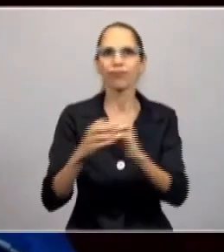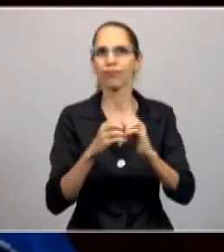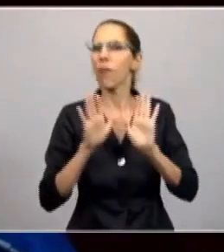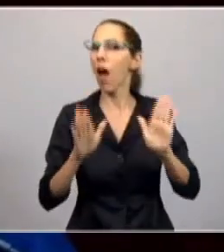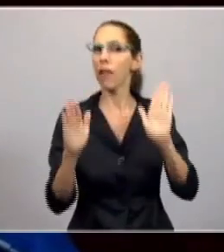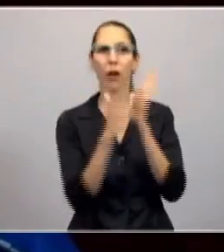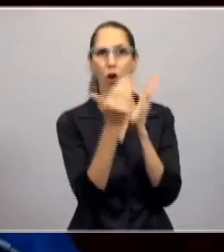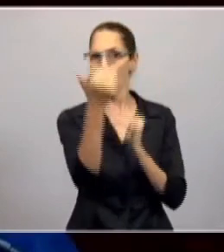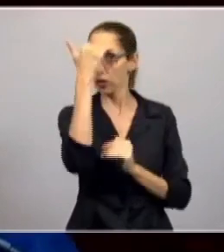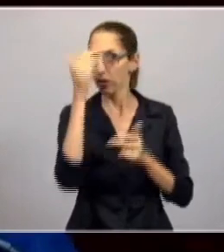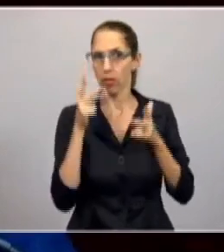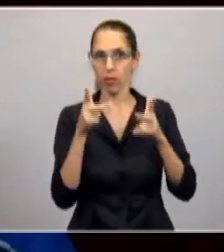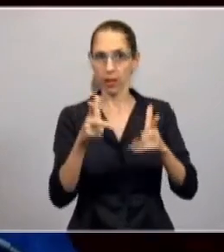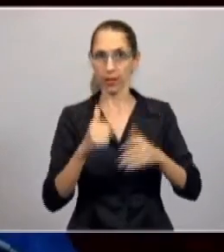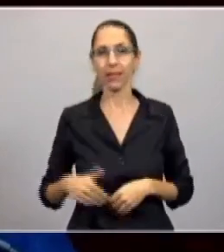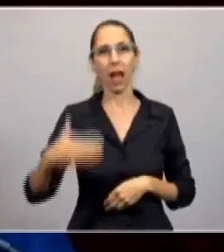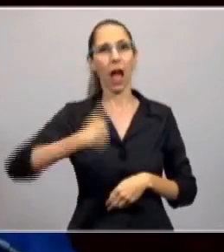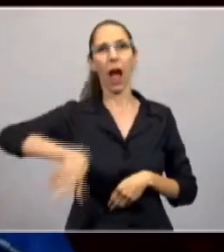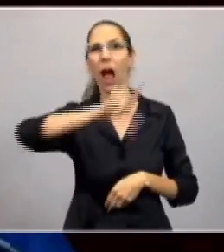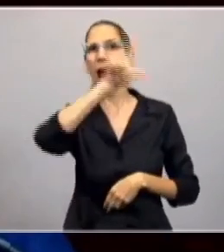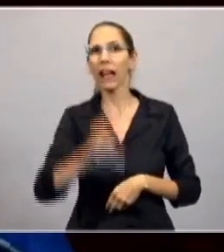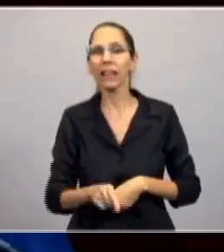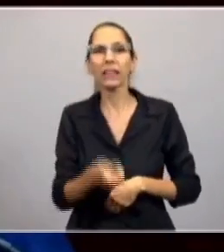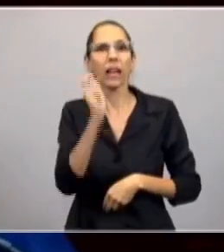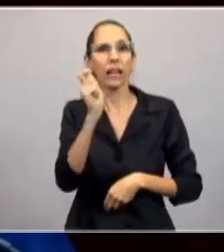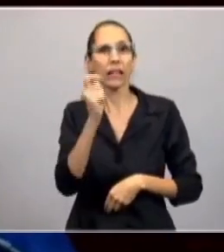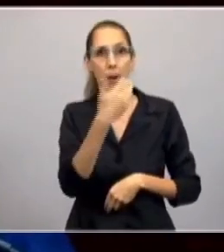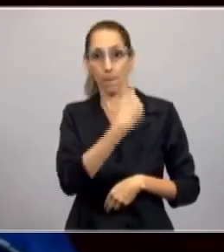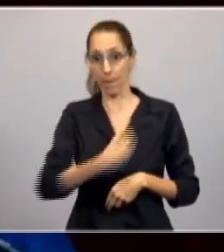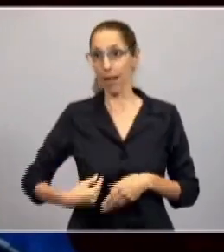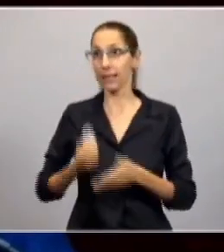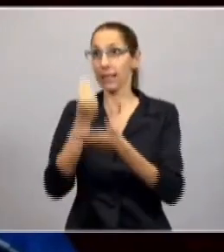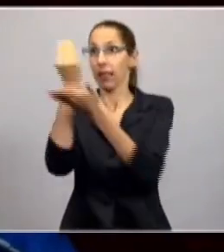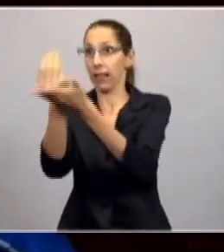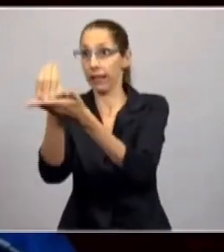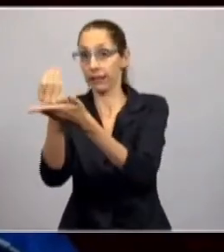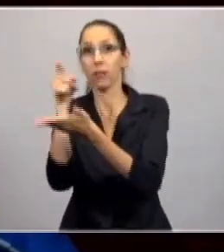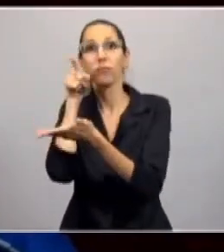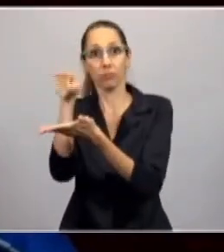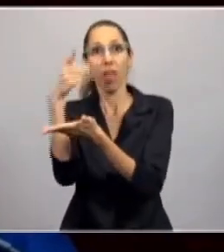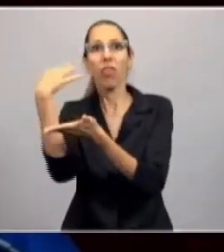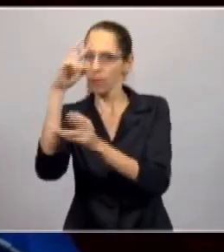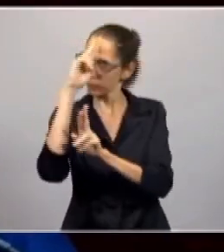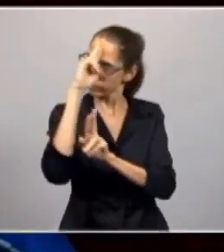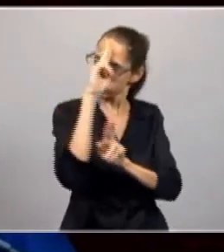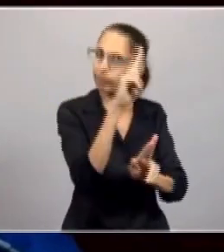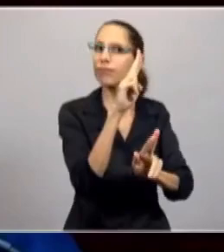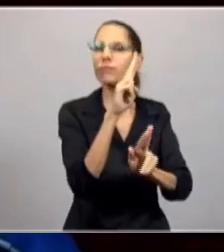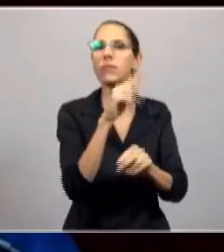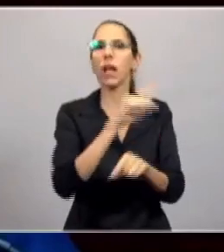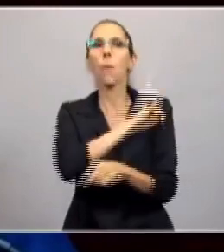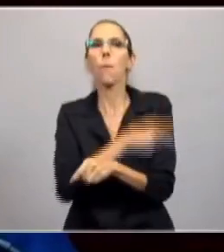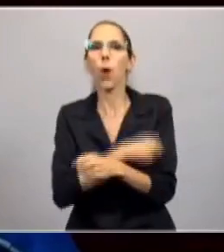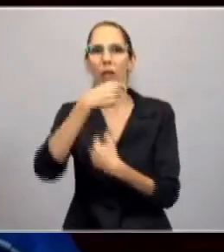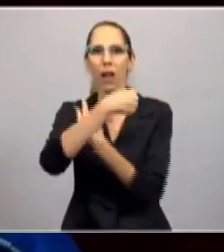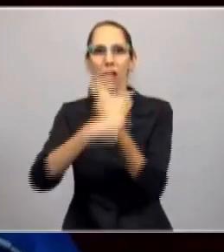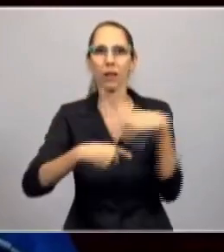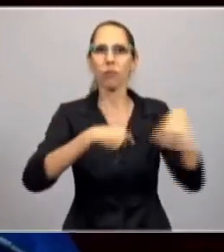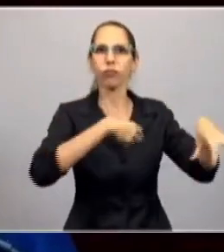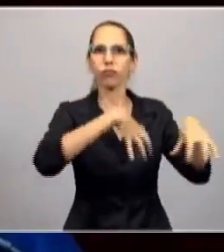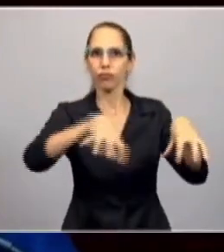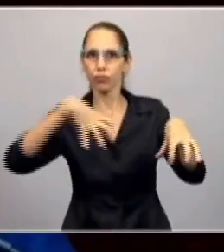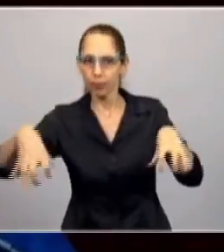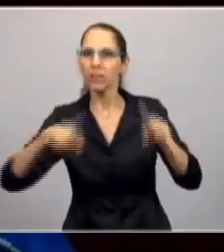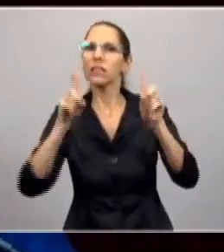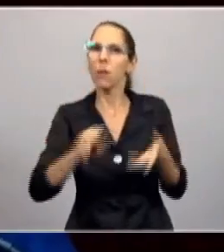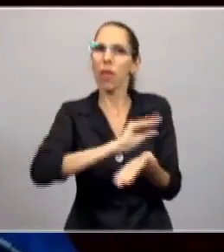es republicana, así que el presidente debe respetar, aunque no tenga las mayorías, la división de poderes a los